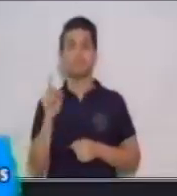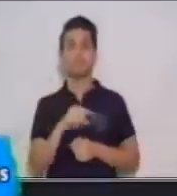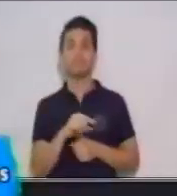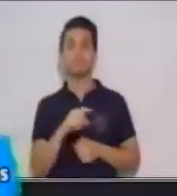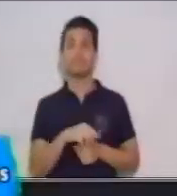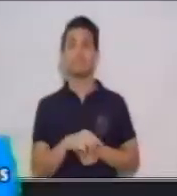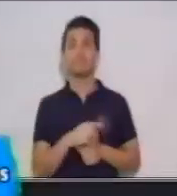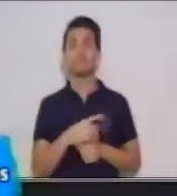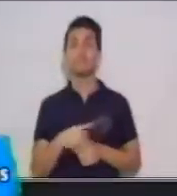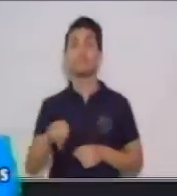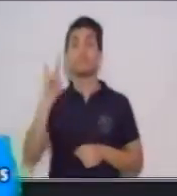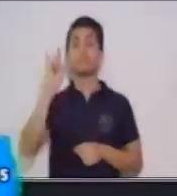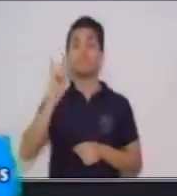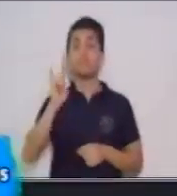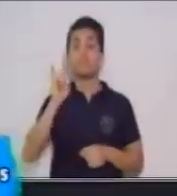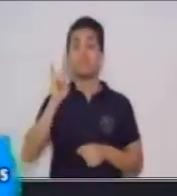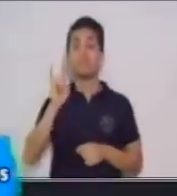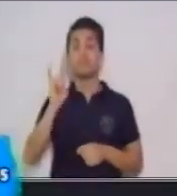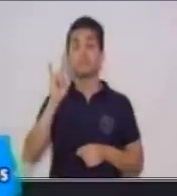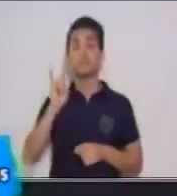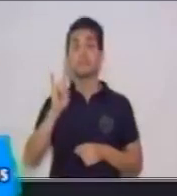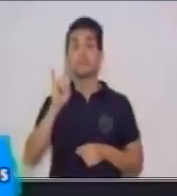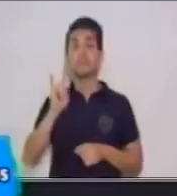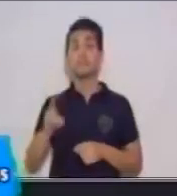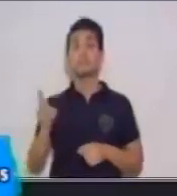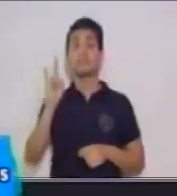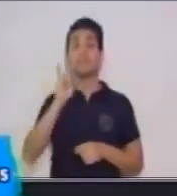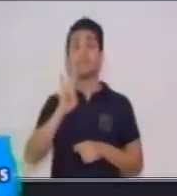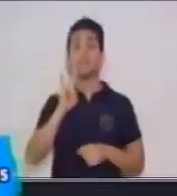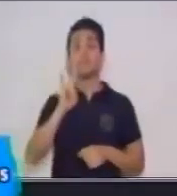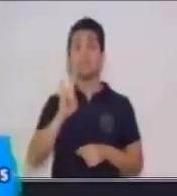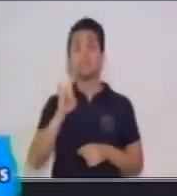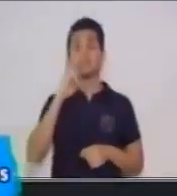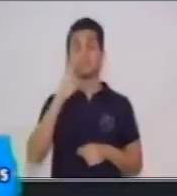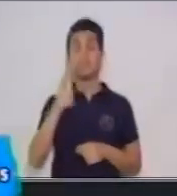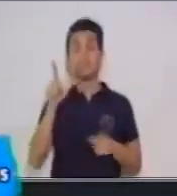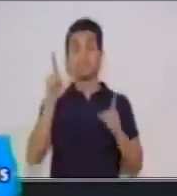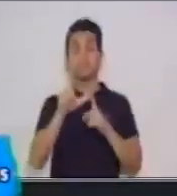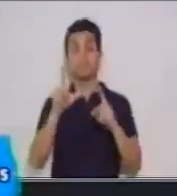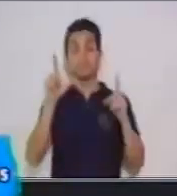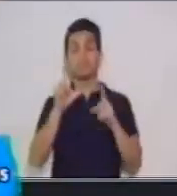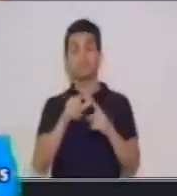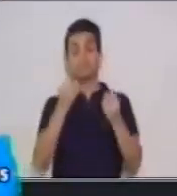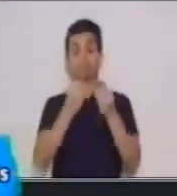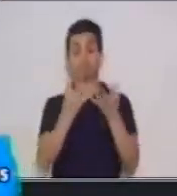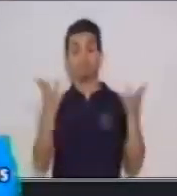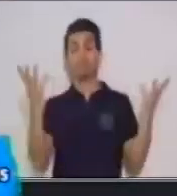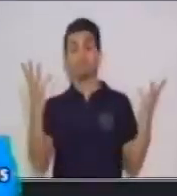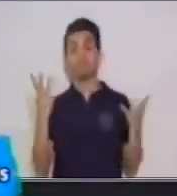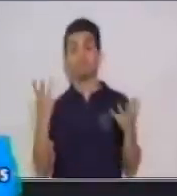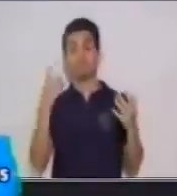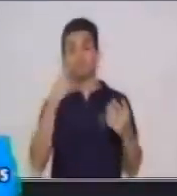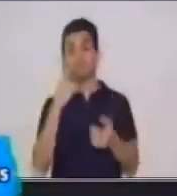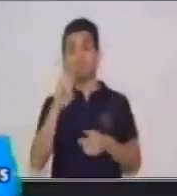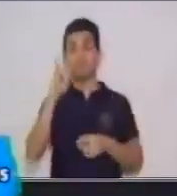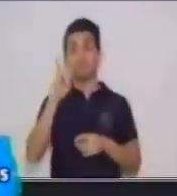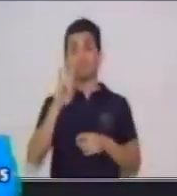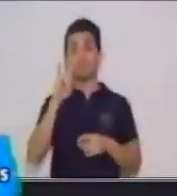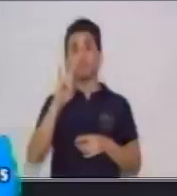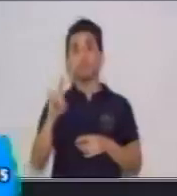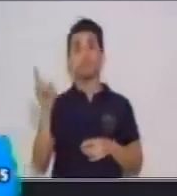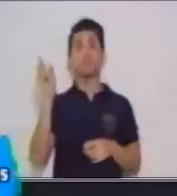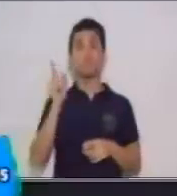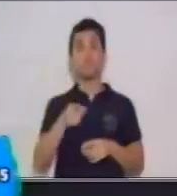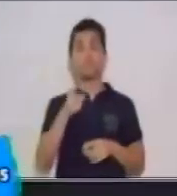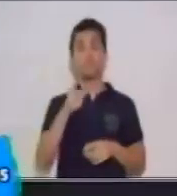así. Con la U, el universo físico, universo estrella unió, con la U